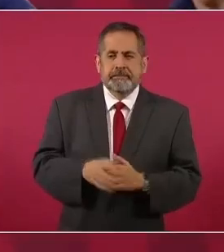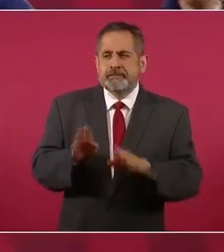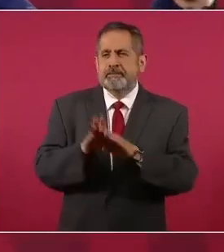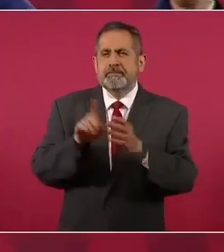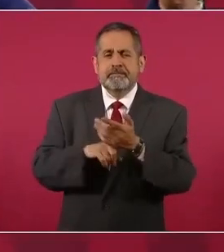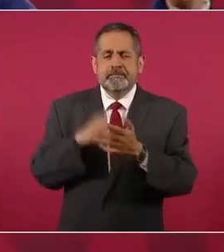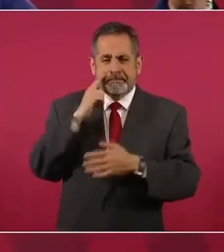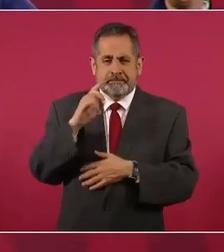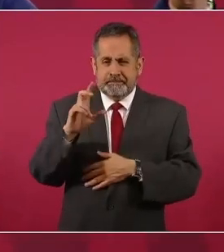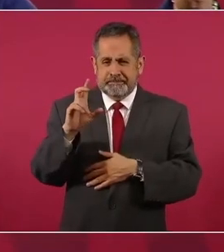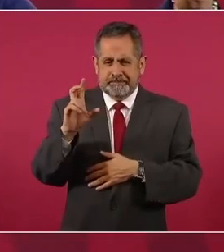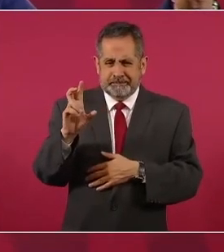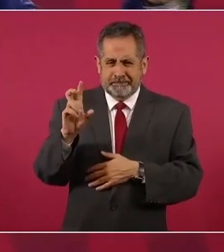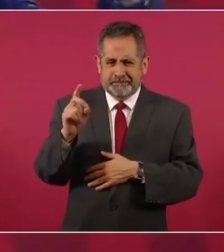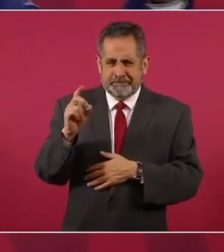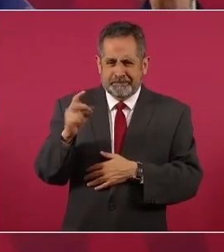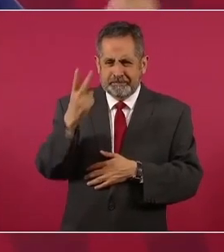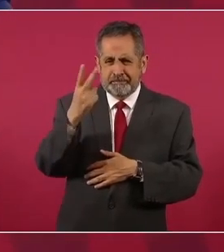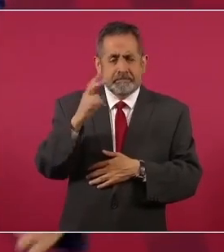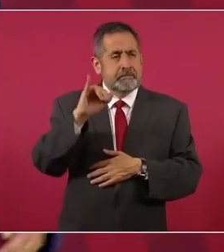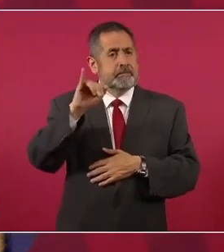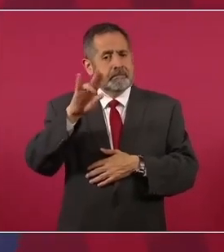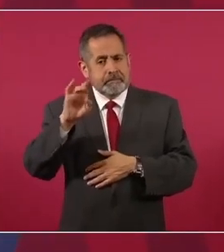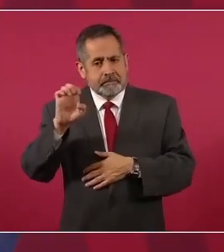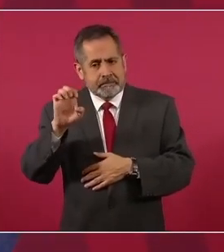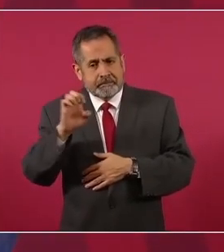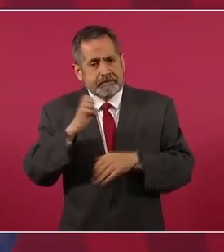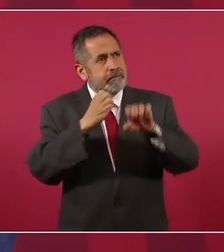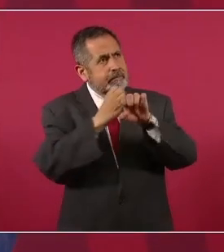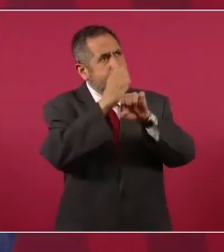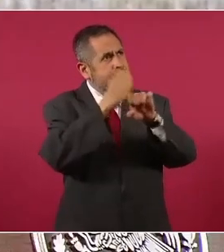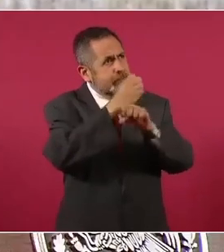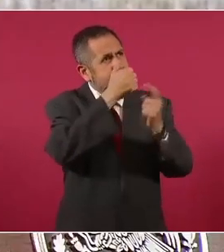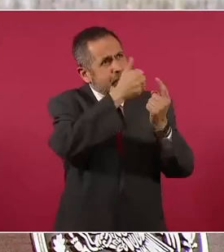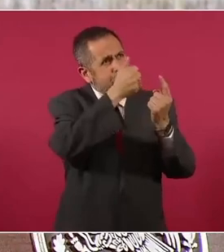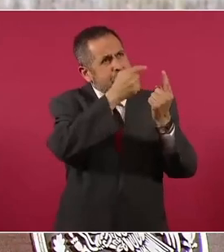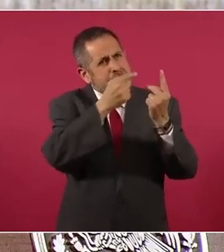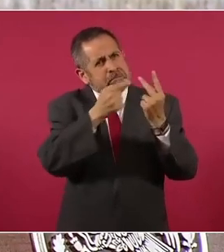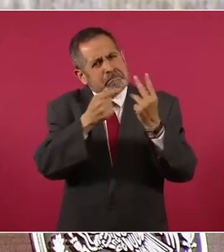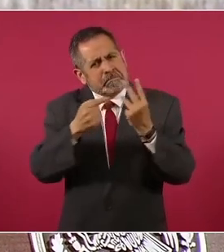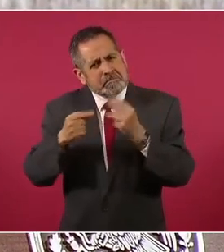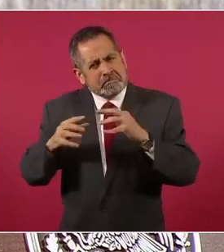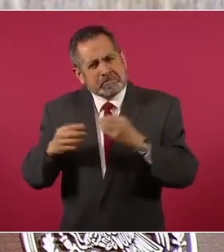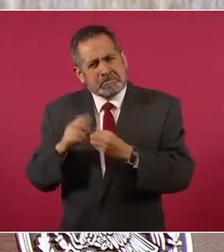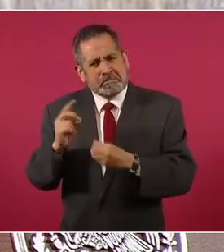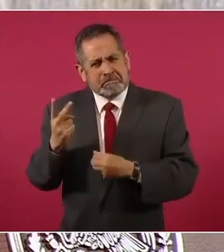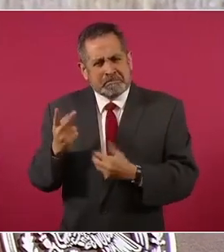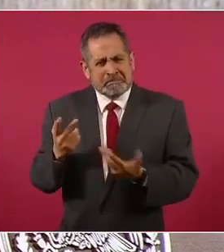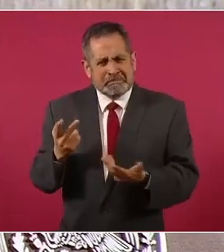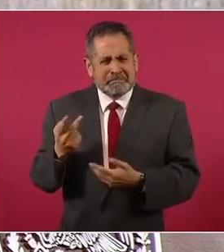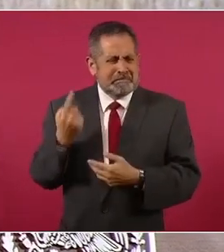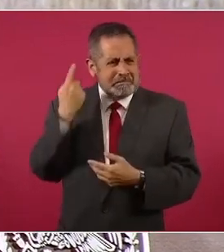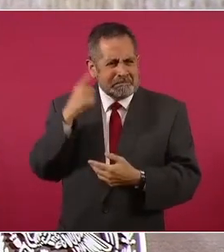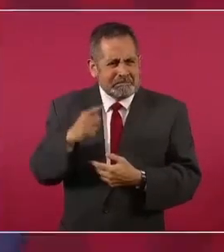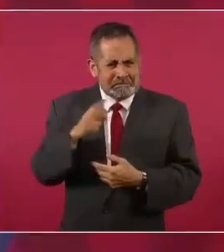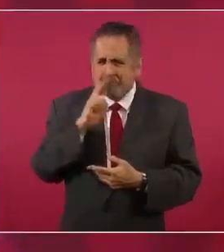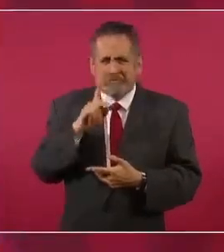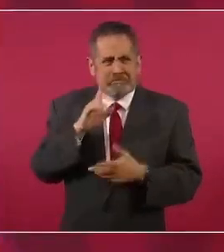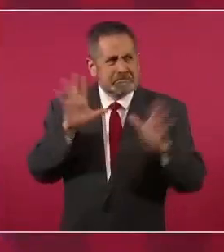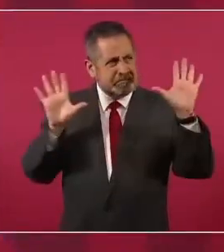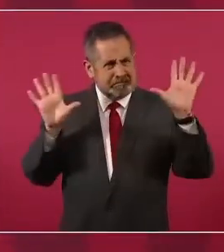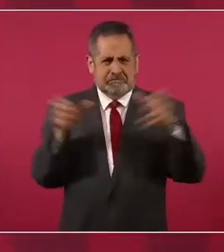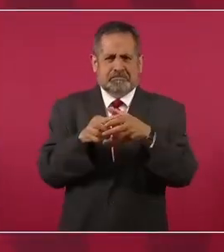32 órganos electorales, por qué no hay un pacto, un